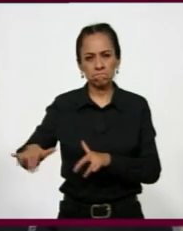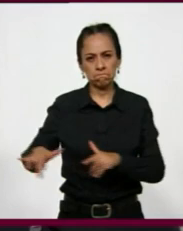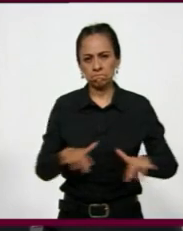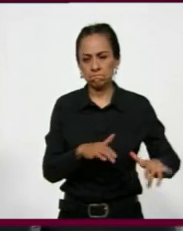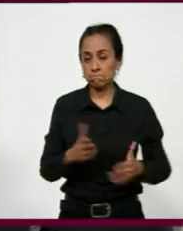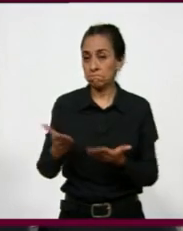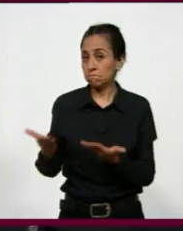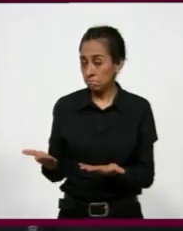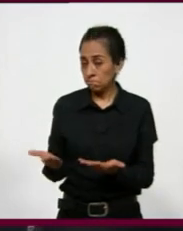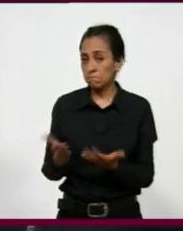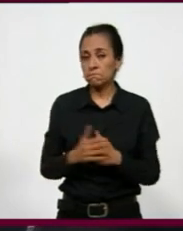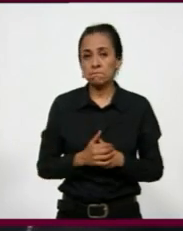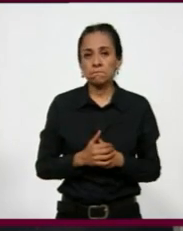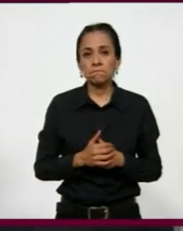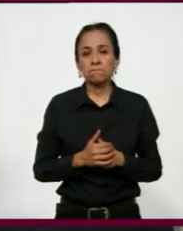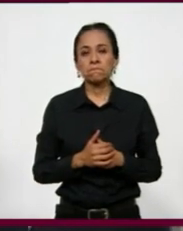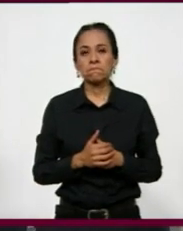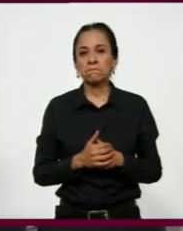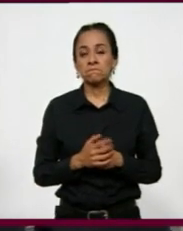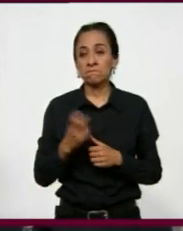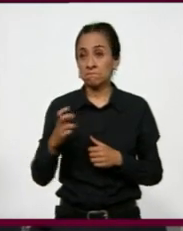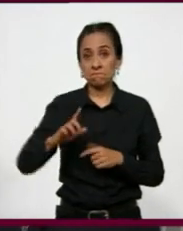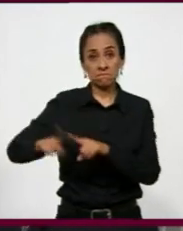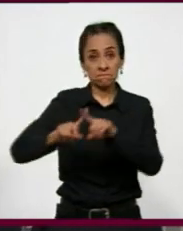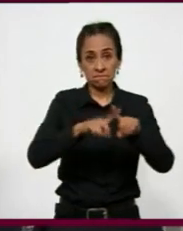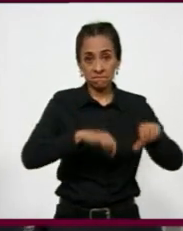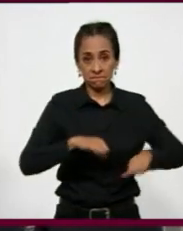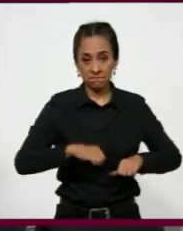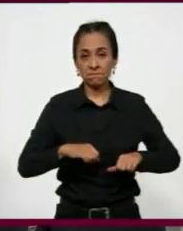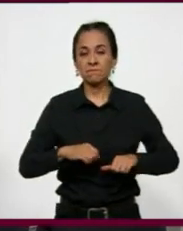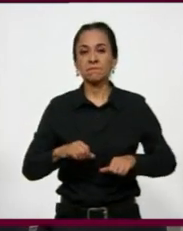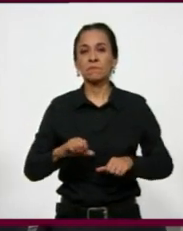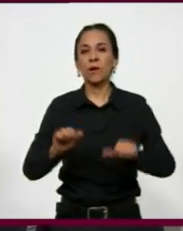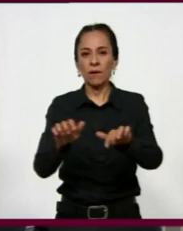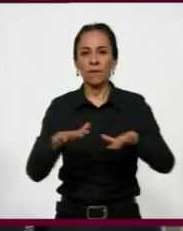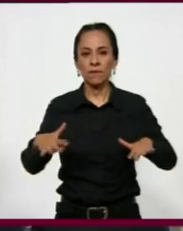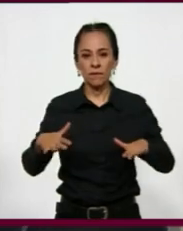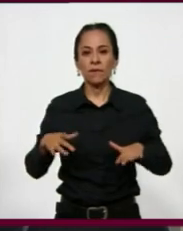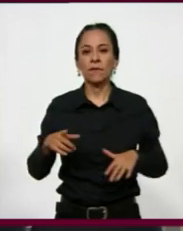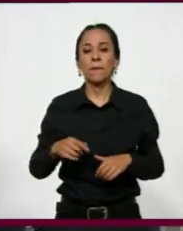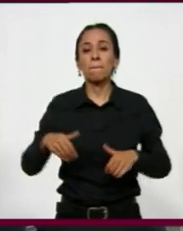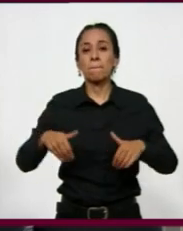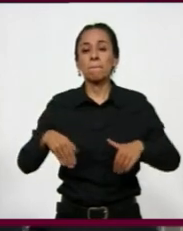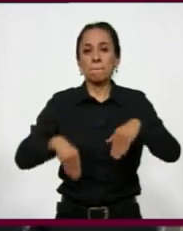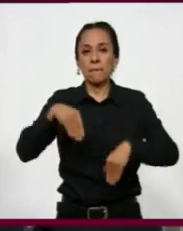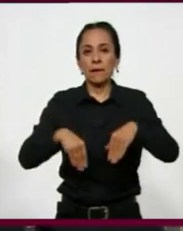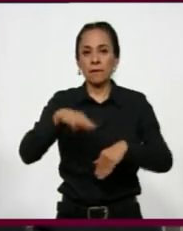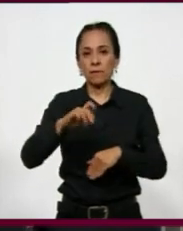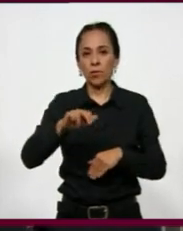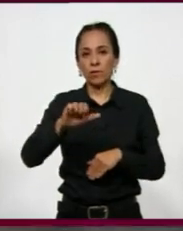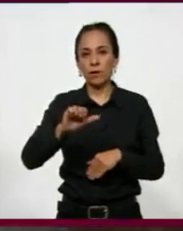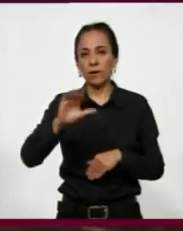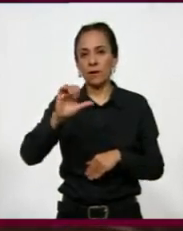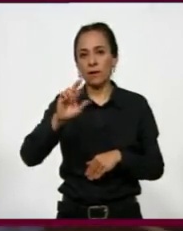Bien, Adriana, y entre todo, y mientras esto transcurre, en el auditorio del Estado se presenta el ballet de Monte Carlo. De eso tenemos la siguiente